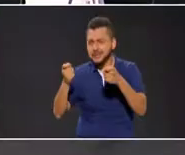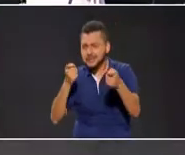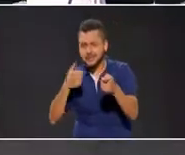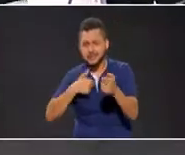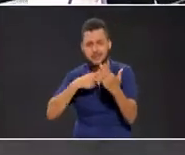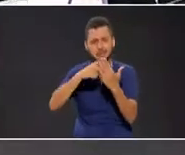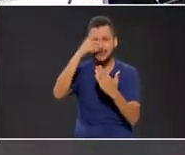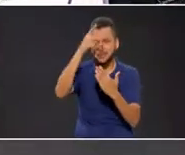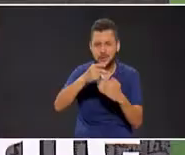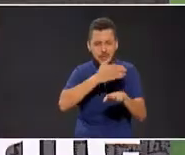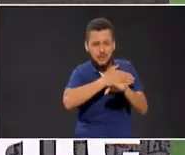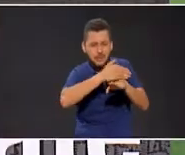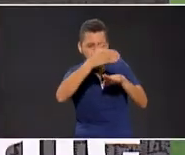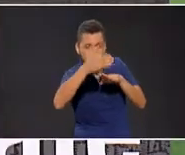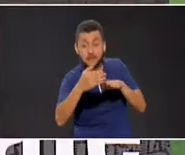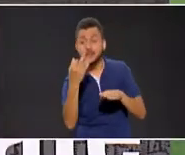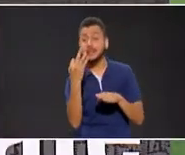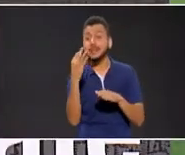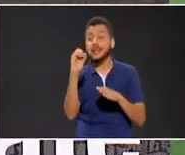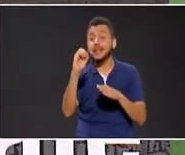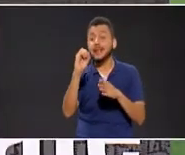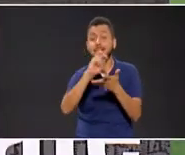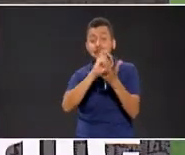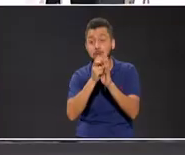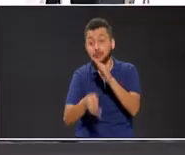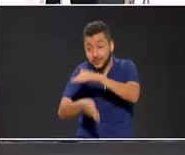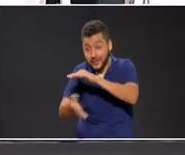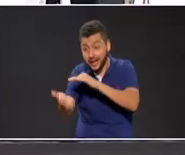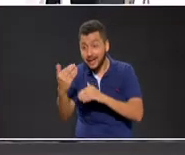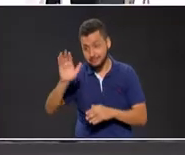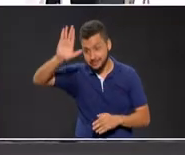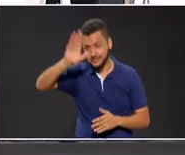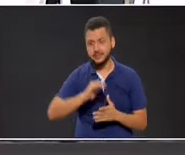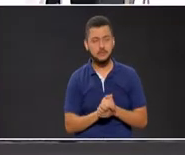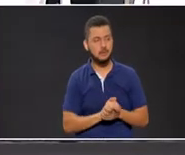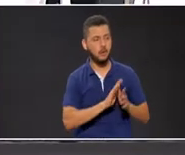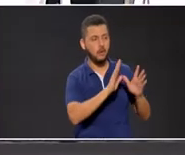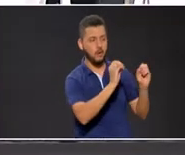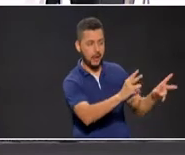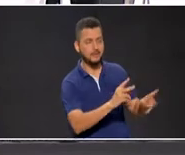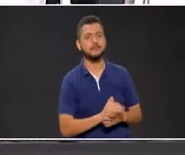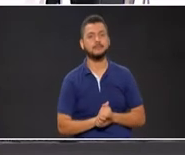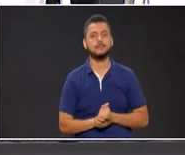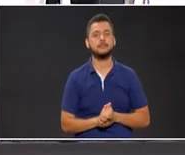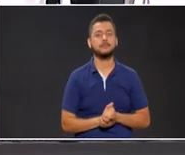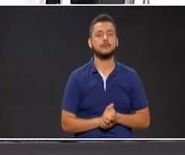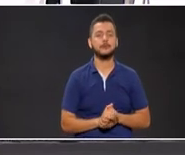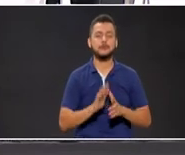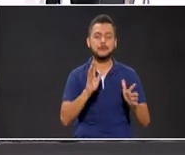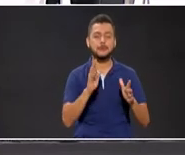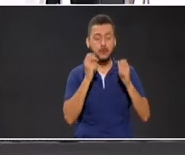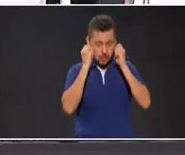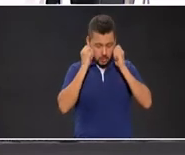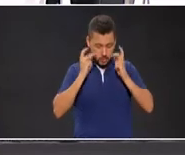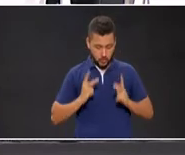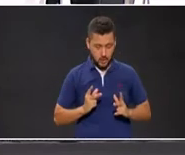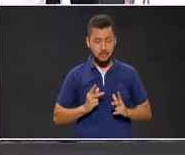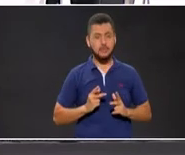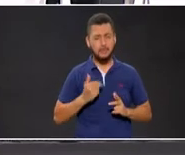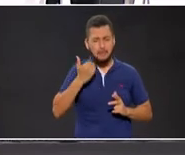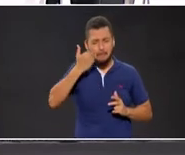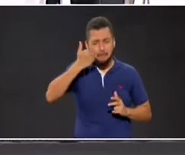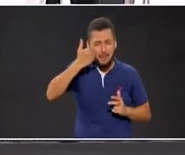propuestas tiene 30 segundos para completar lo que viene diciendo bueno mire la vejez la vejez no